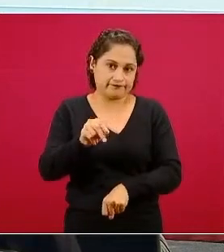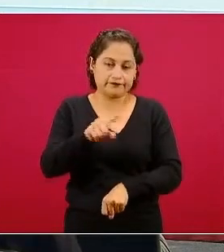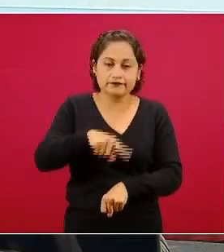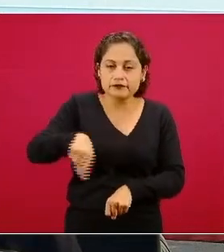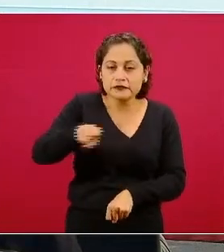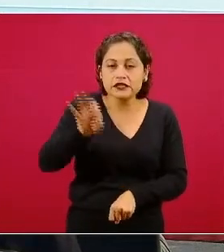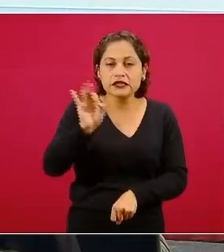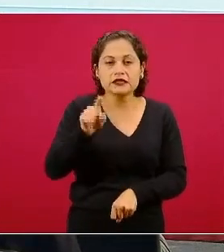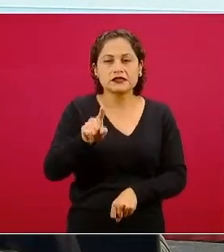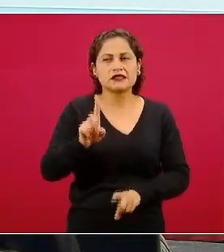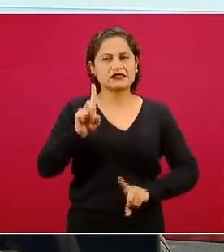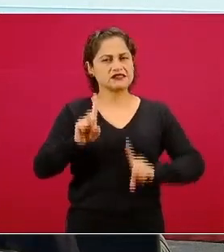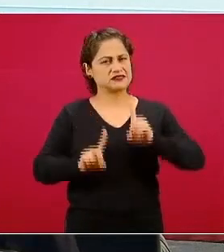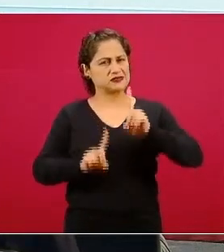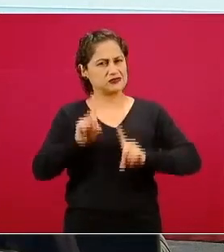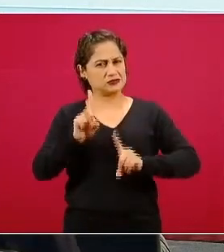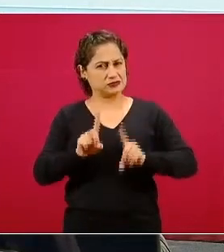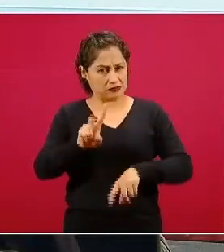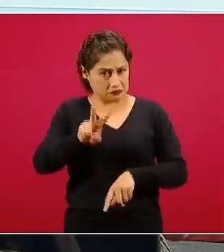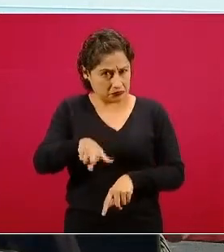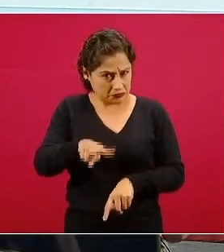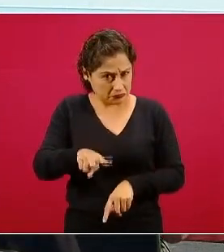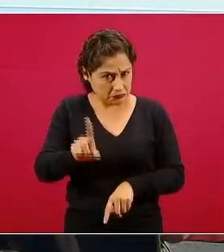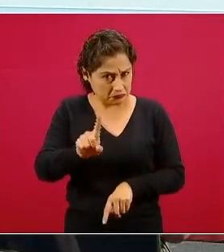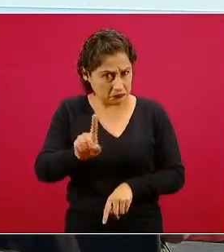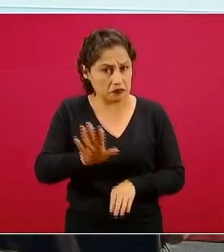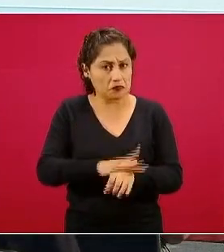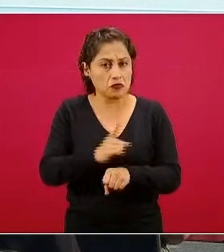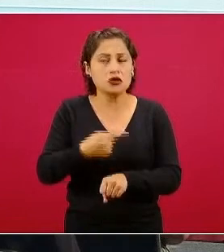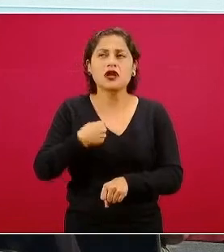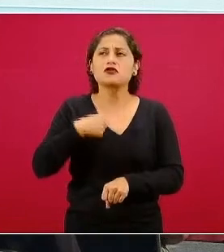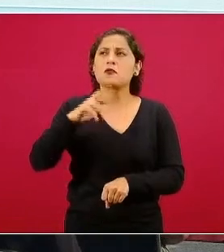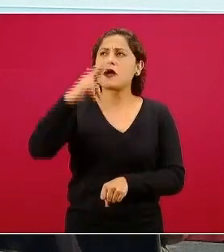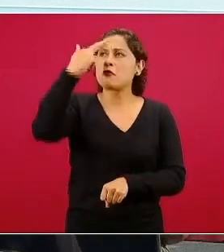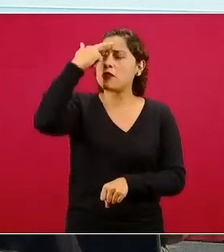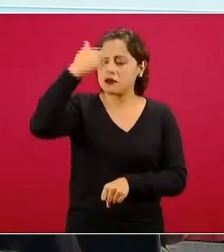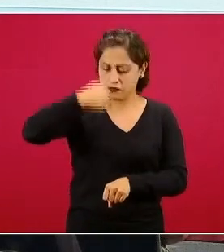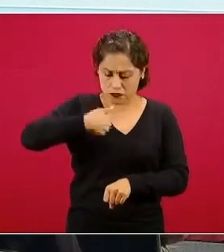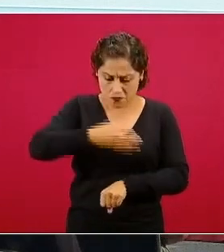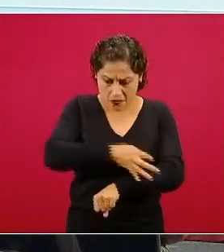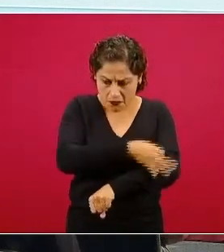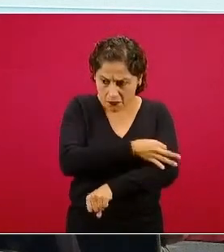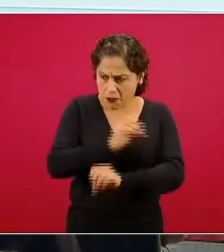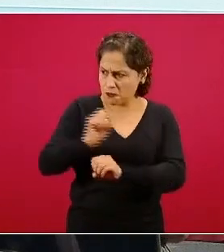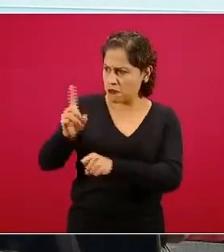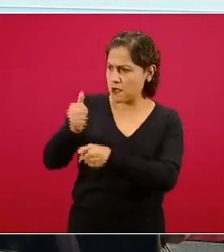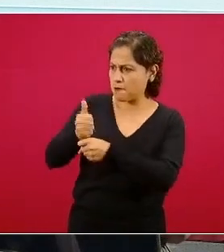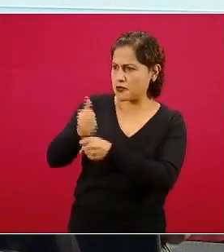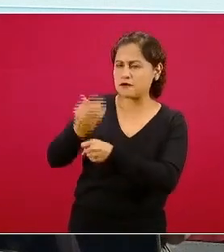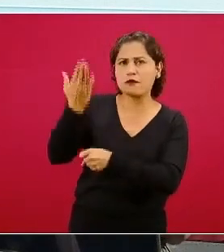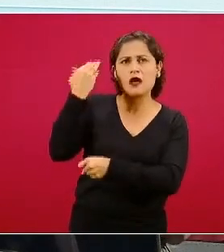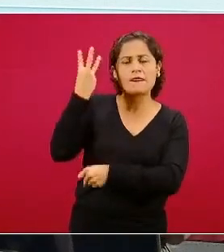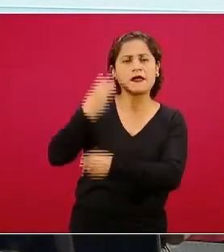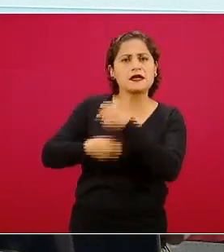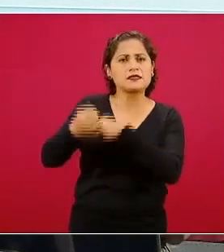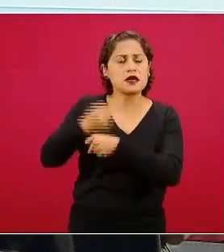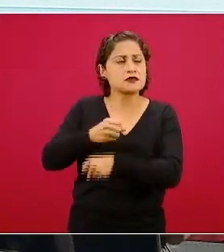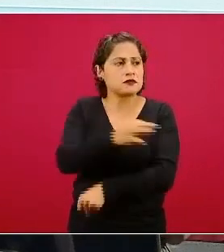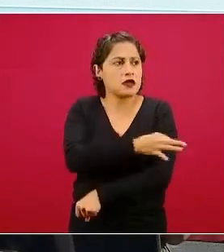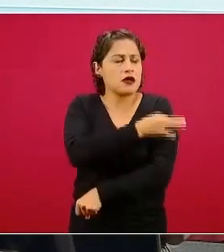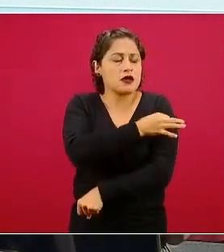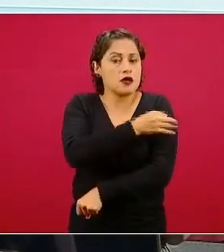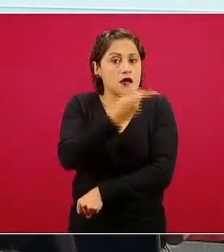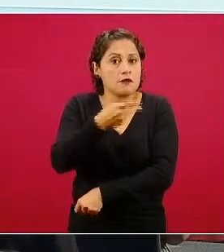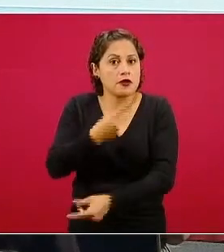pero como que no, eso no es tan cierto, porque yo me vacuné o se vacunó mi abuelito, o hace 3 años le dio un gripón o le dio